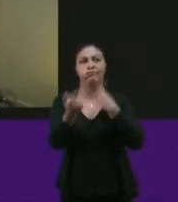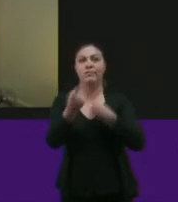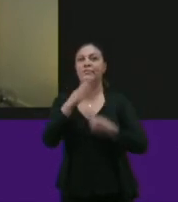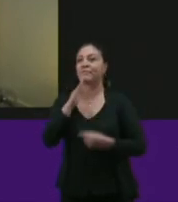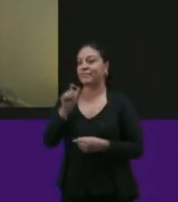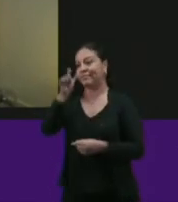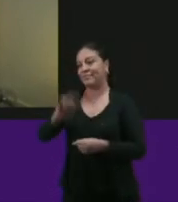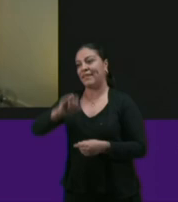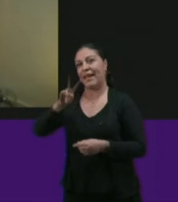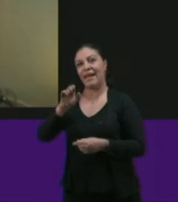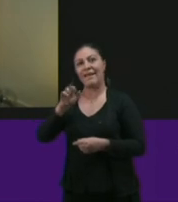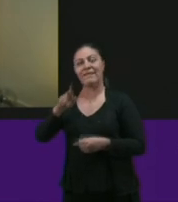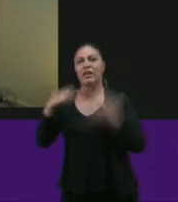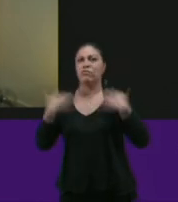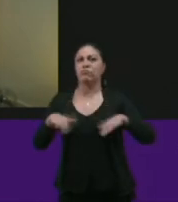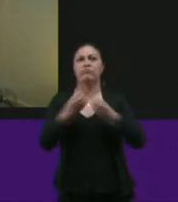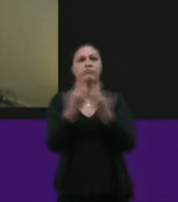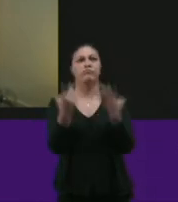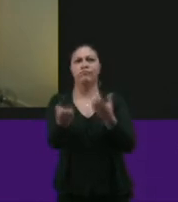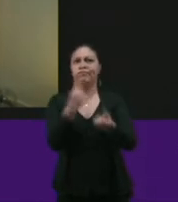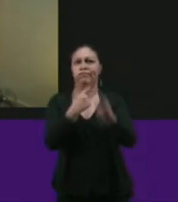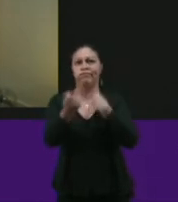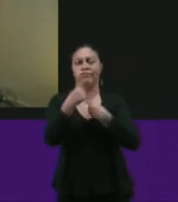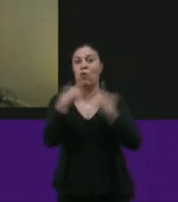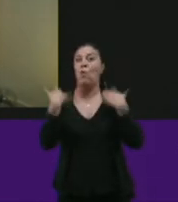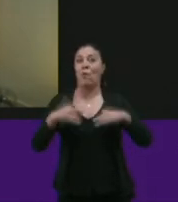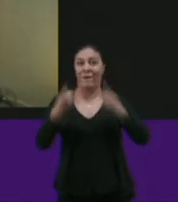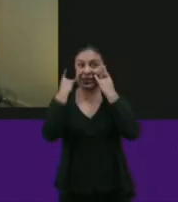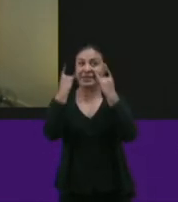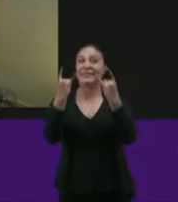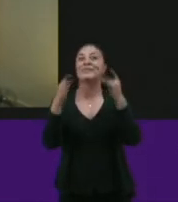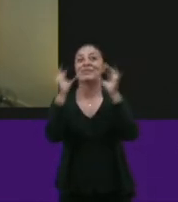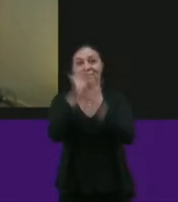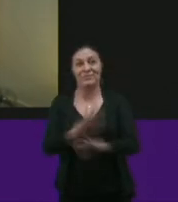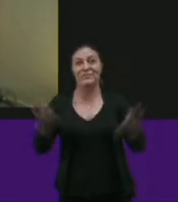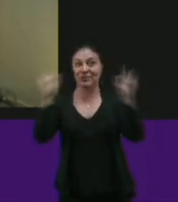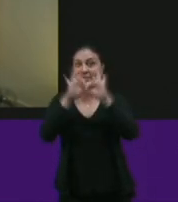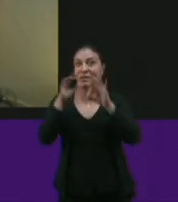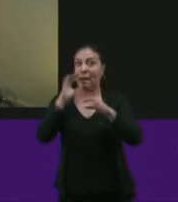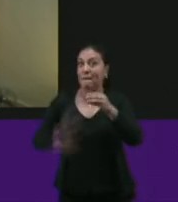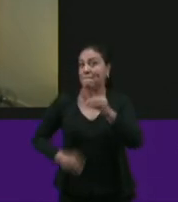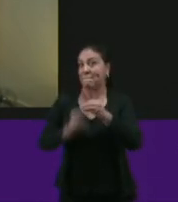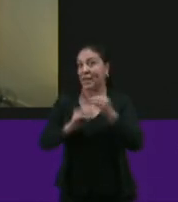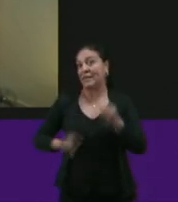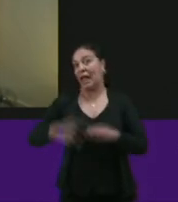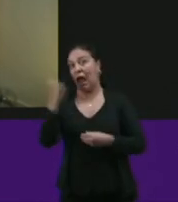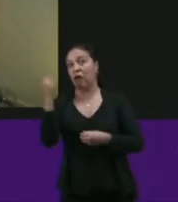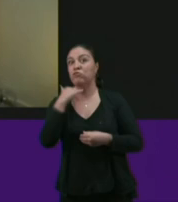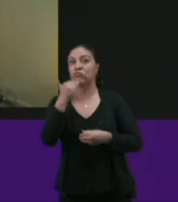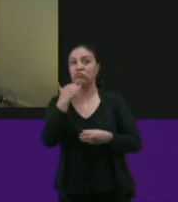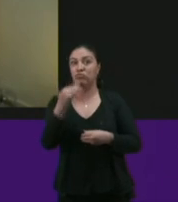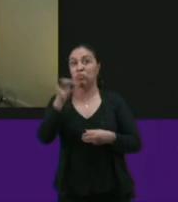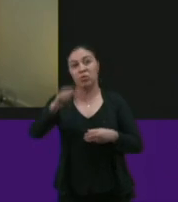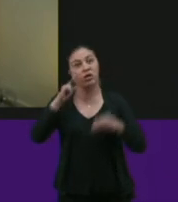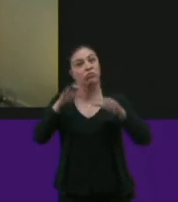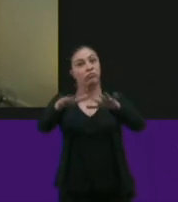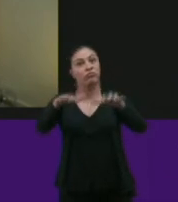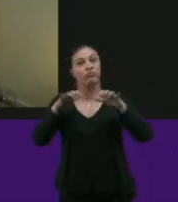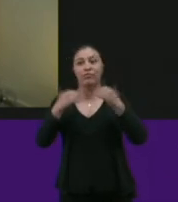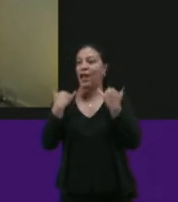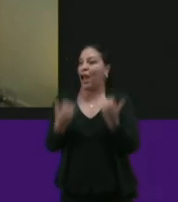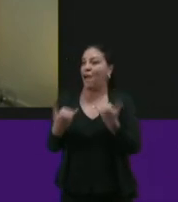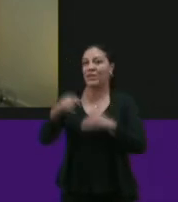es demasiado interesante. Yo no sé qué vamos a hacer, Javier. Alguna otra cosa vamos a tener que hacer en otro panel, porque te